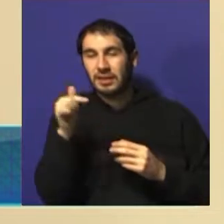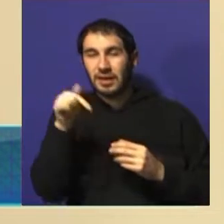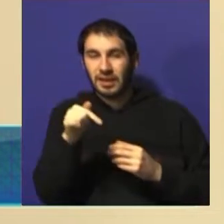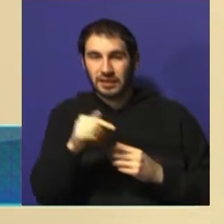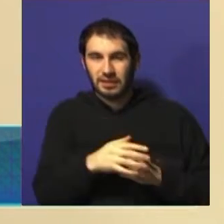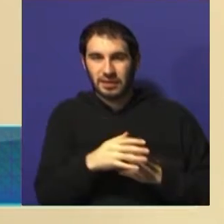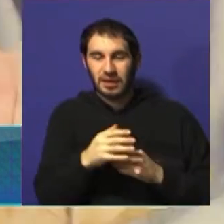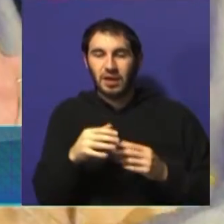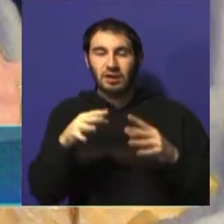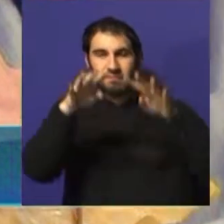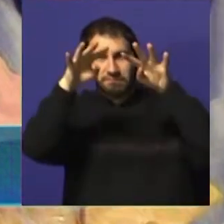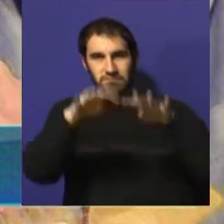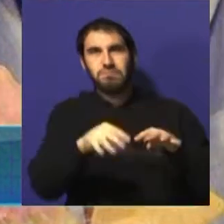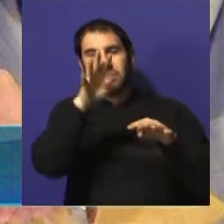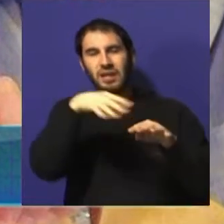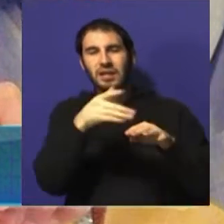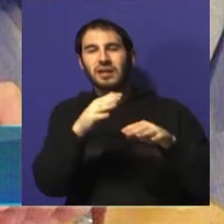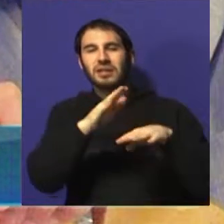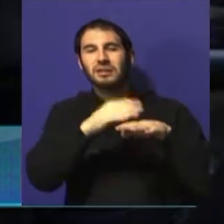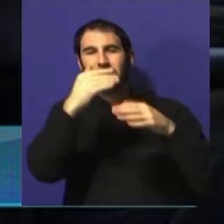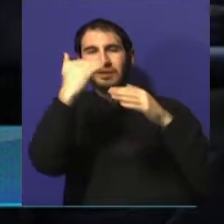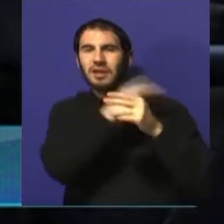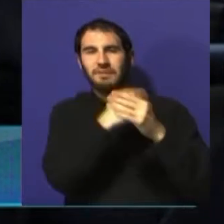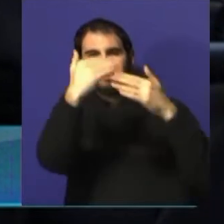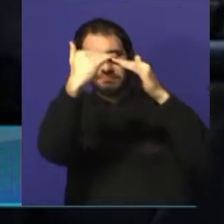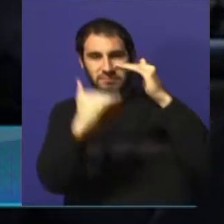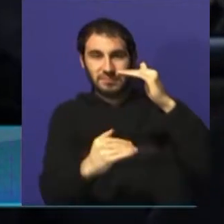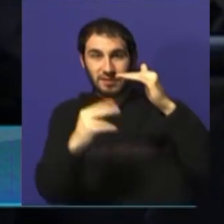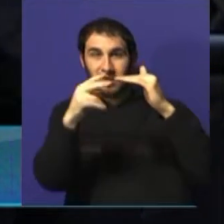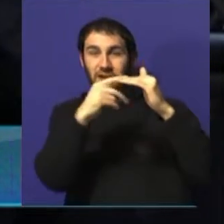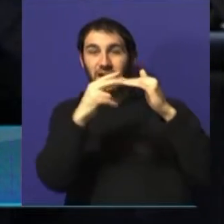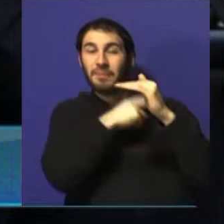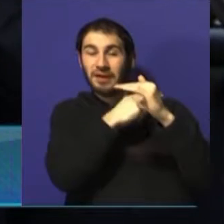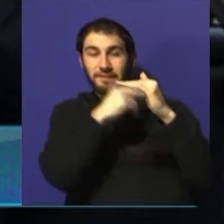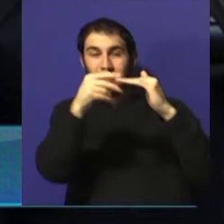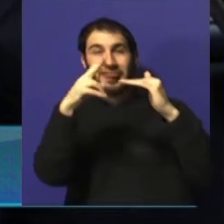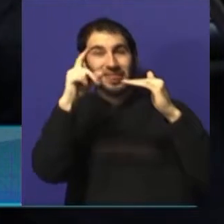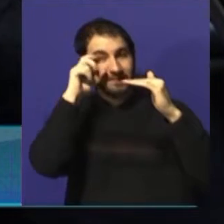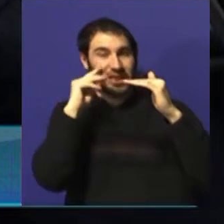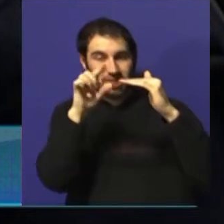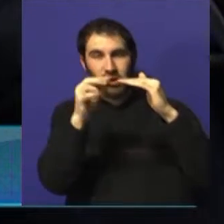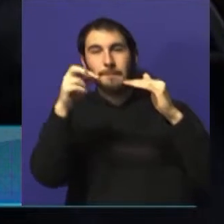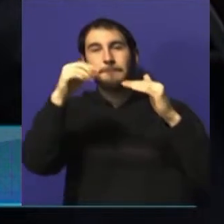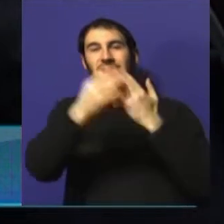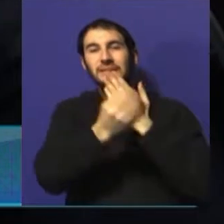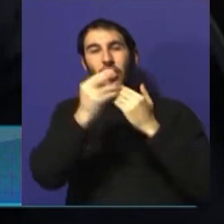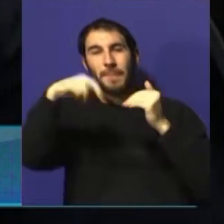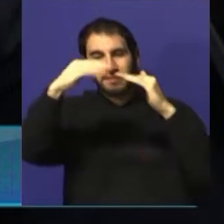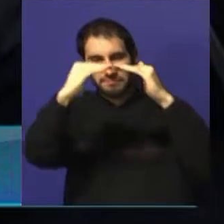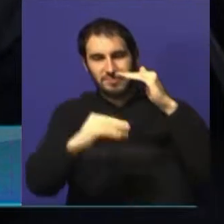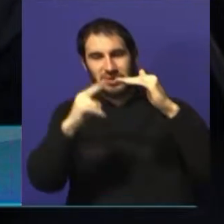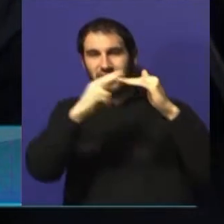el organigrama del gobierno anterior, era su jefe, completamente dentro del Ministerio de Planificación,